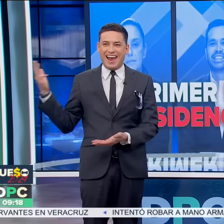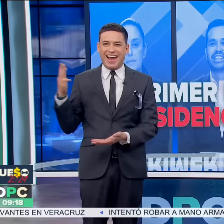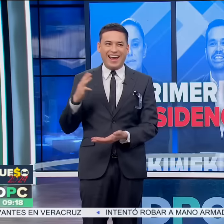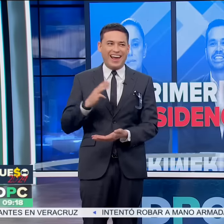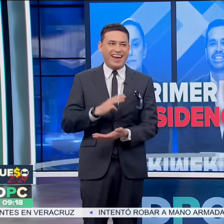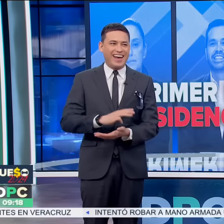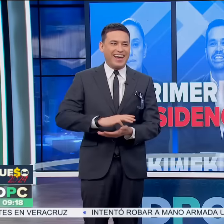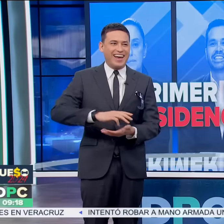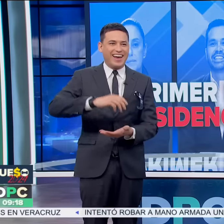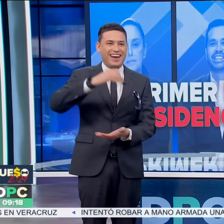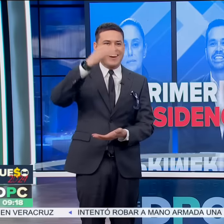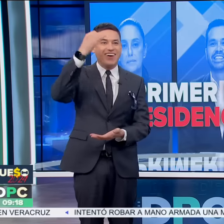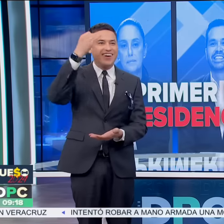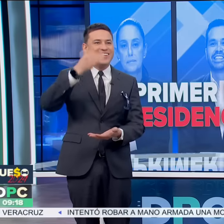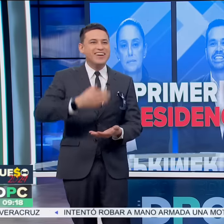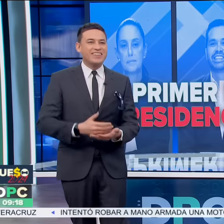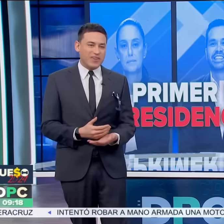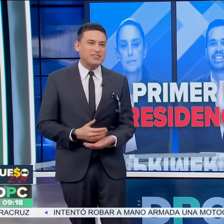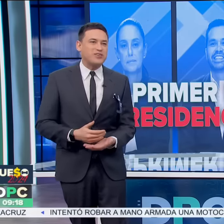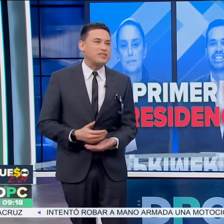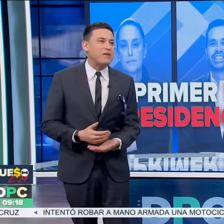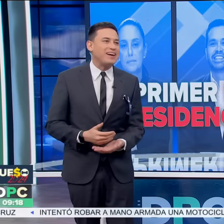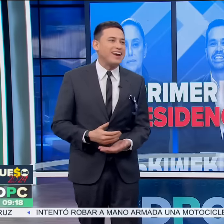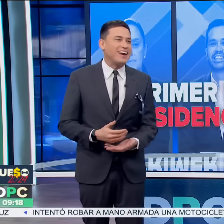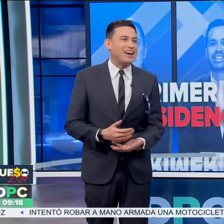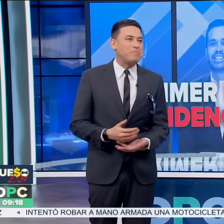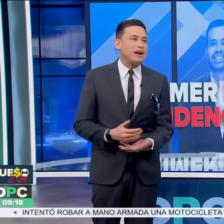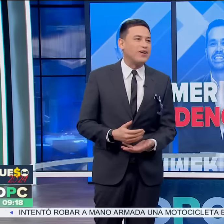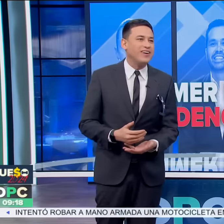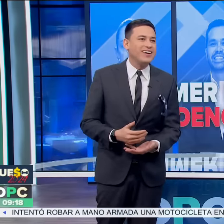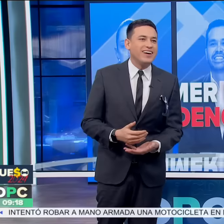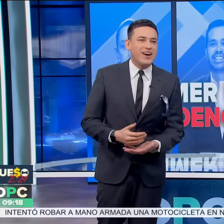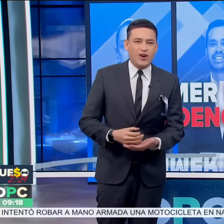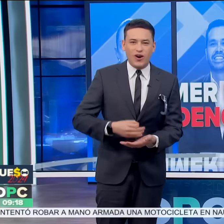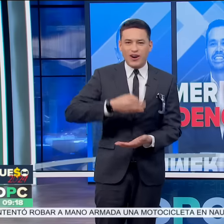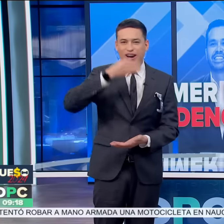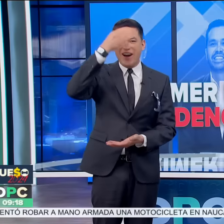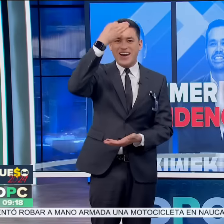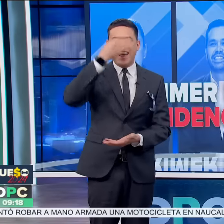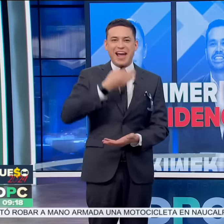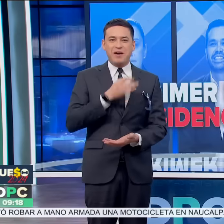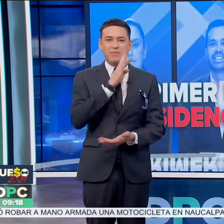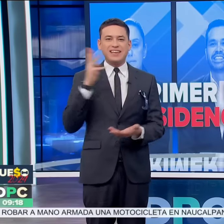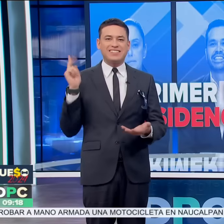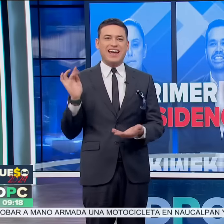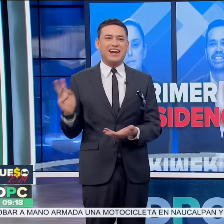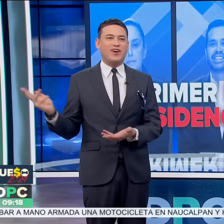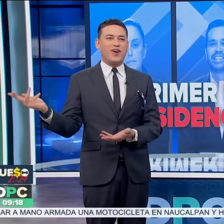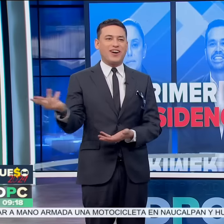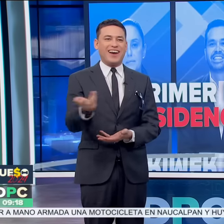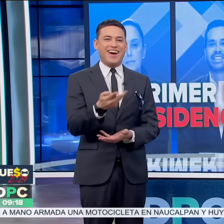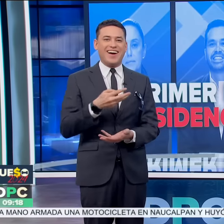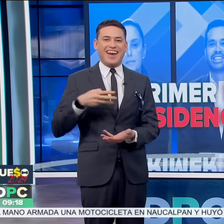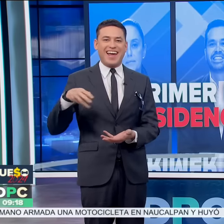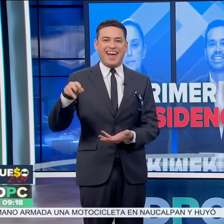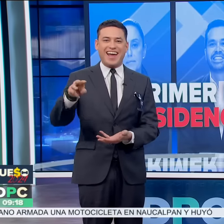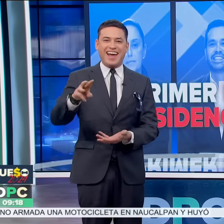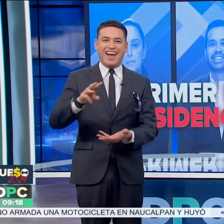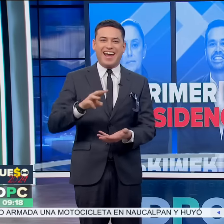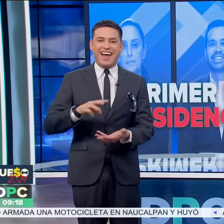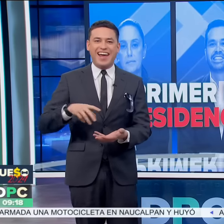INE! ¿No? ¿Te acuerdas cuando estaba en el palco? ¡Corleone! ¡Mister